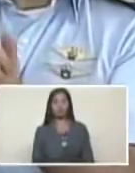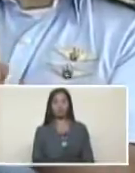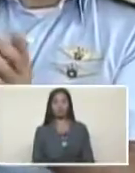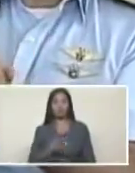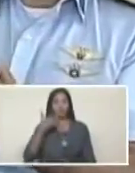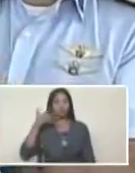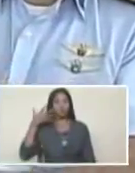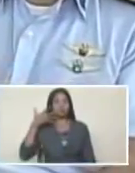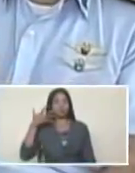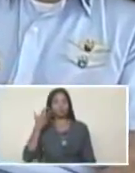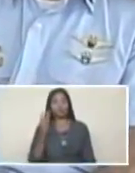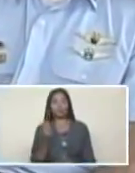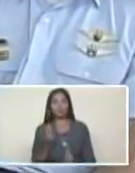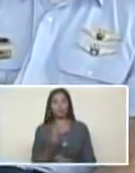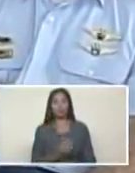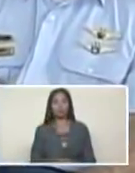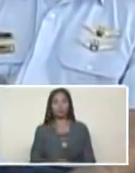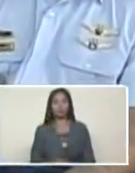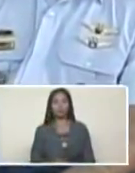Admiración,